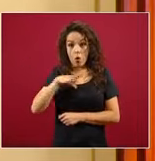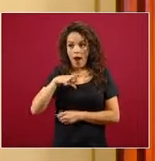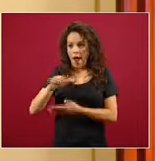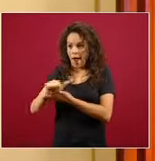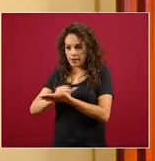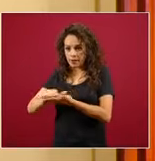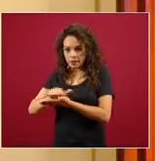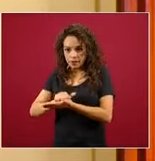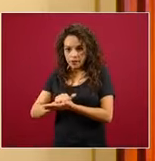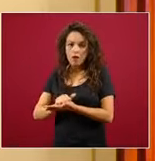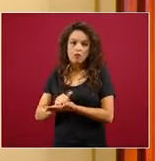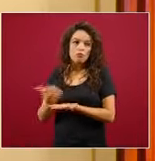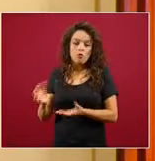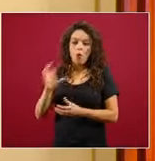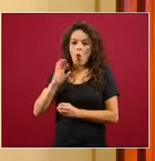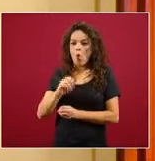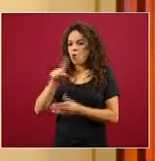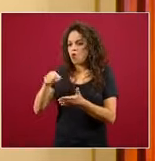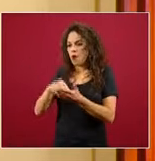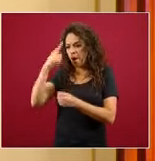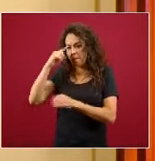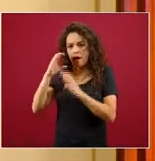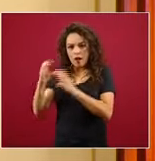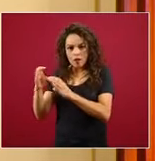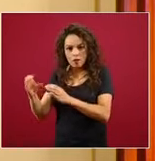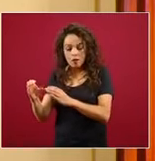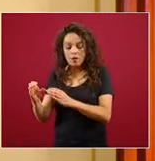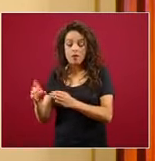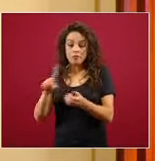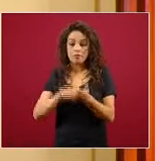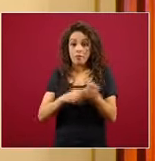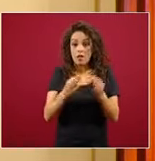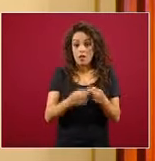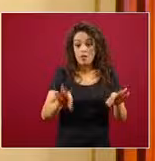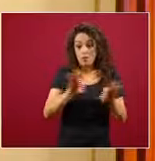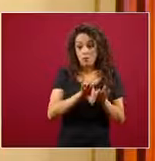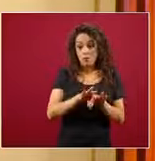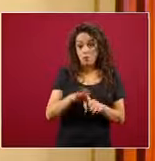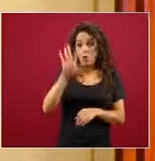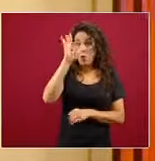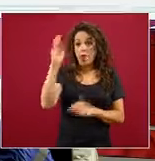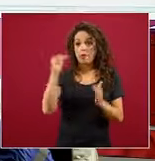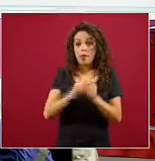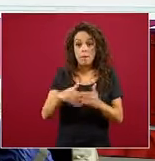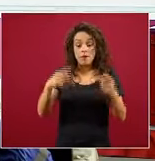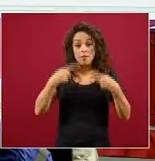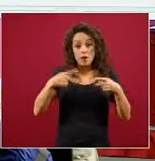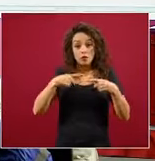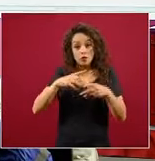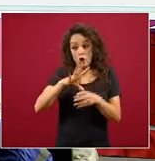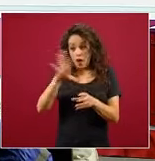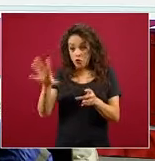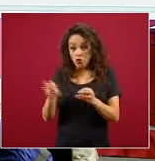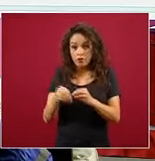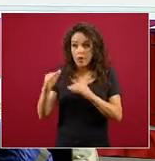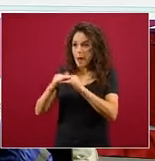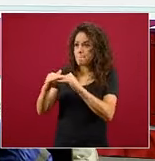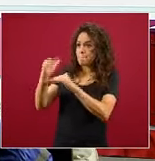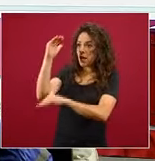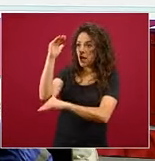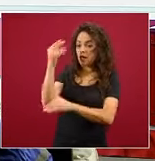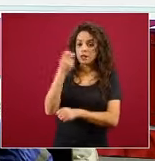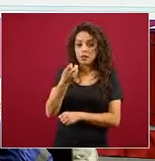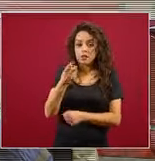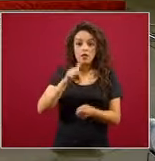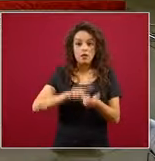un número importante. Estimamos que rebasan las 40,000 personas en total. Sabemos que en este contexto el riesgo